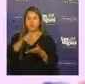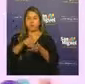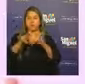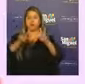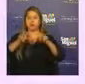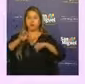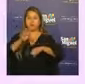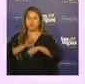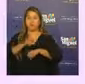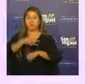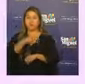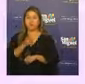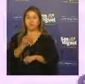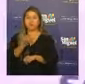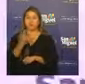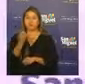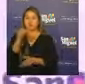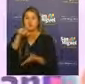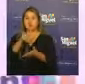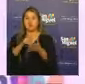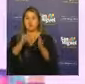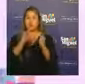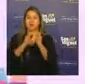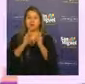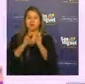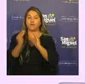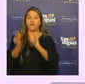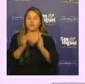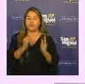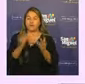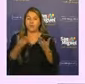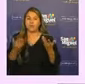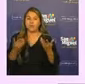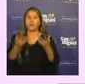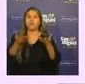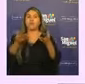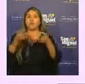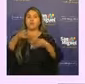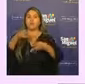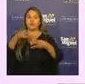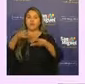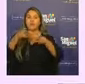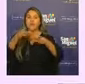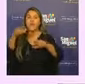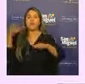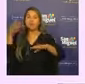médicas, 380.000 vecinos que se han atendido en nuestro servicio de salud.